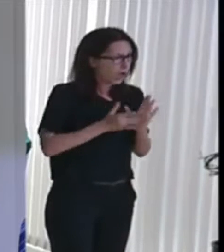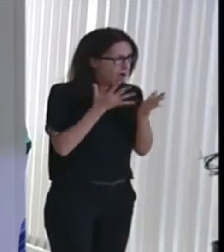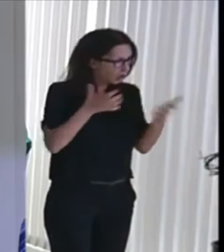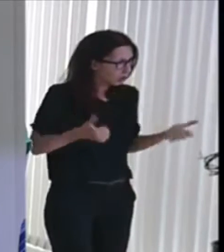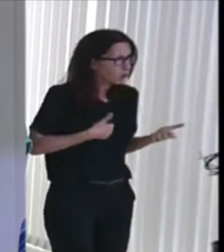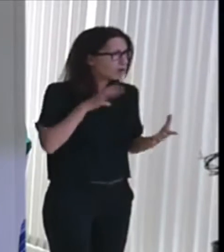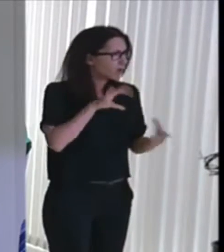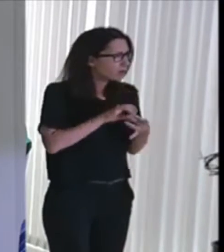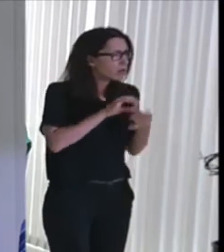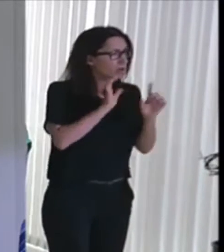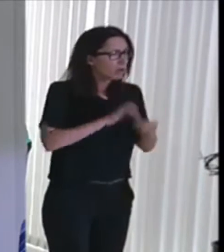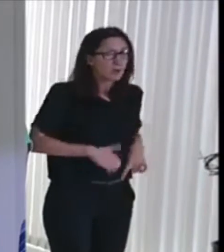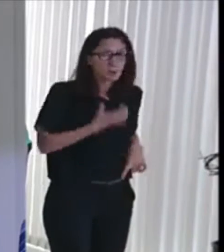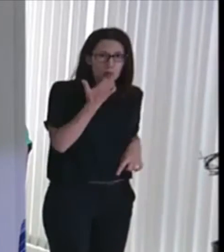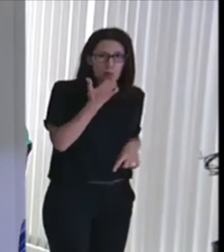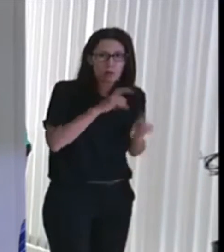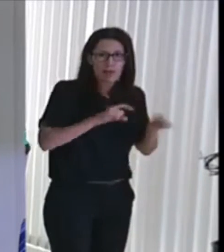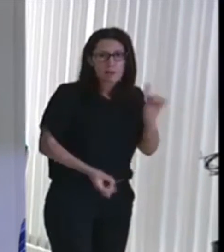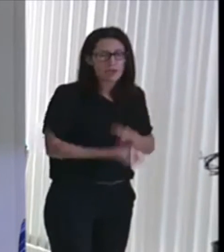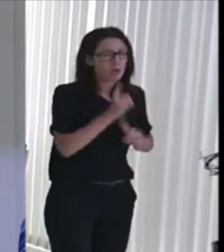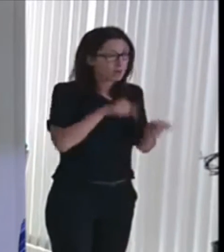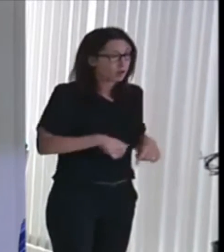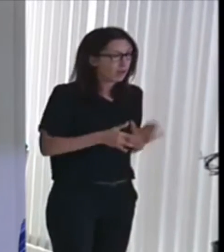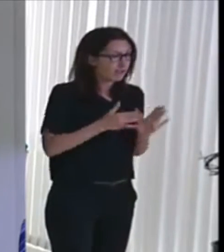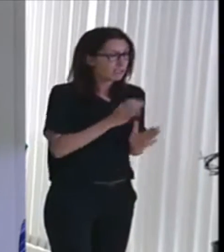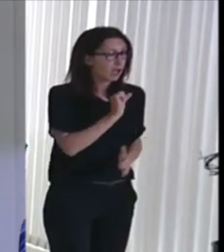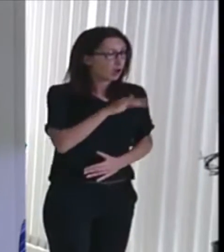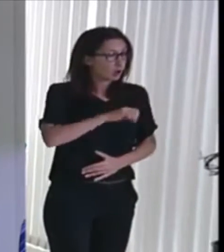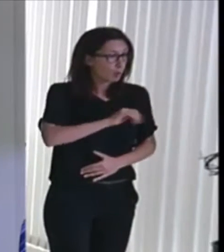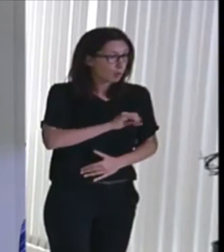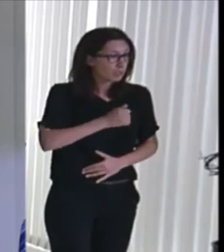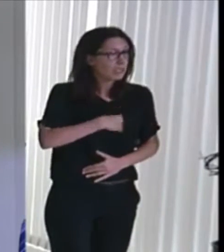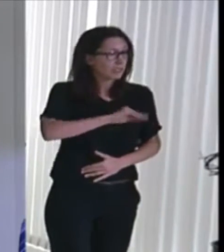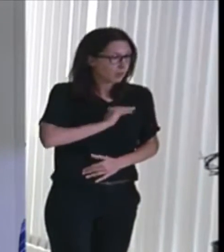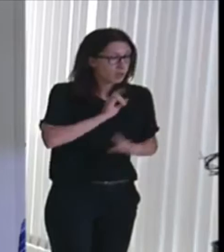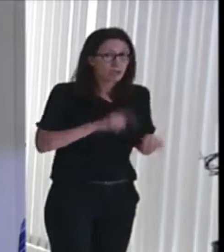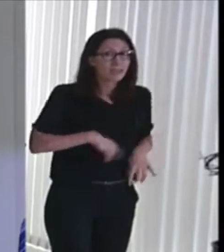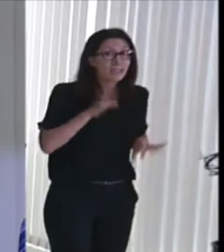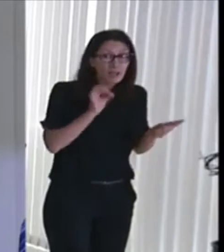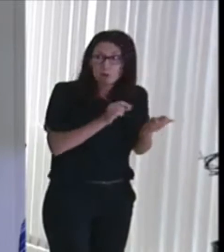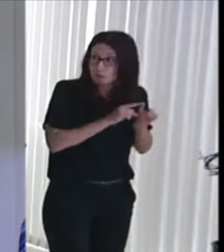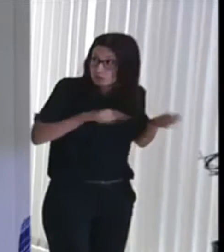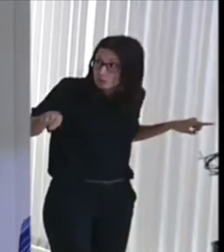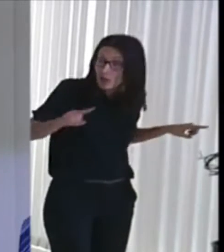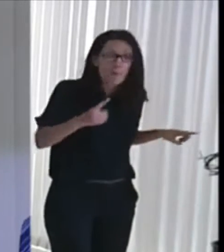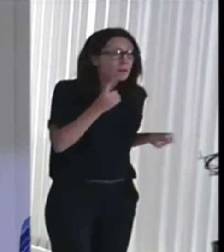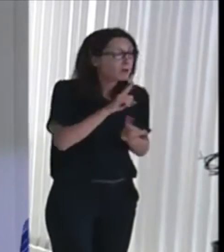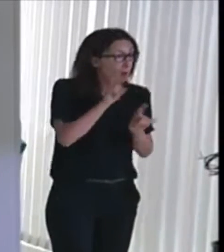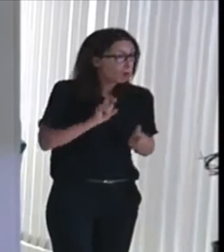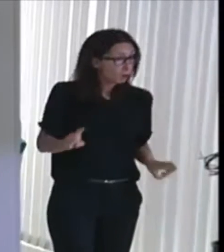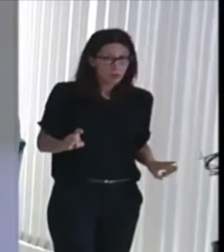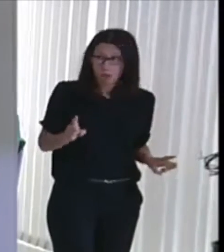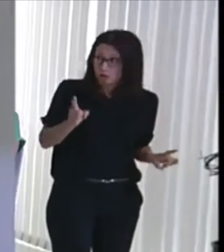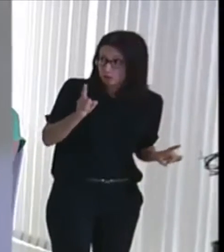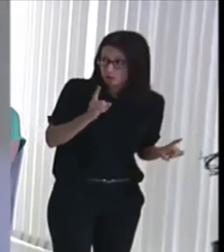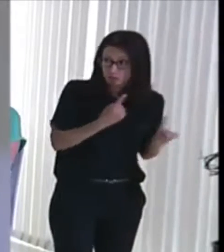de Cosmopolitan España. Bueno, yo creo que la primera pregunta que os hago en general a